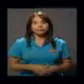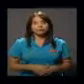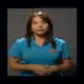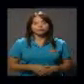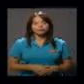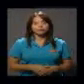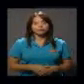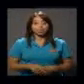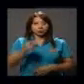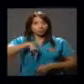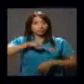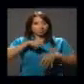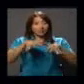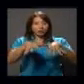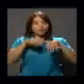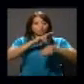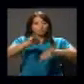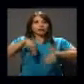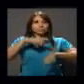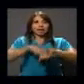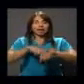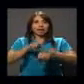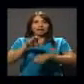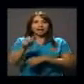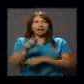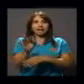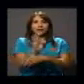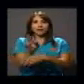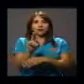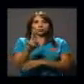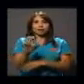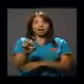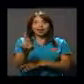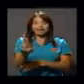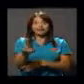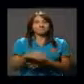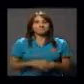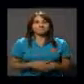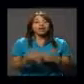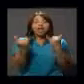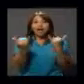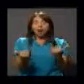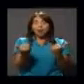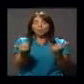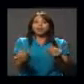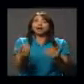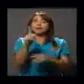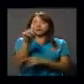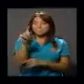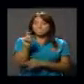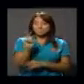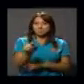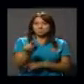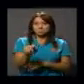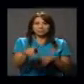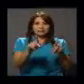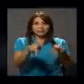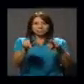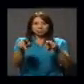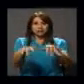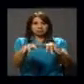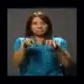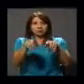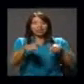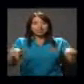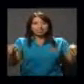Estamos desde el Auditorio Nacional en su canal UCR. Vamos a tener una pregunta más que ha generado el público el día de hoy con